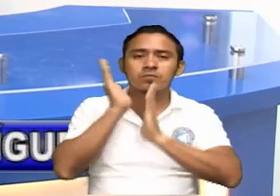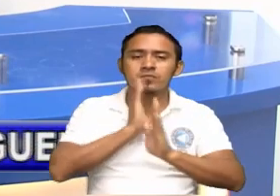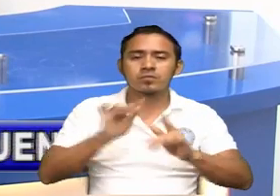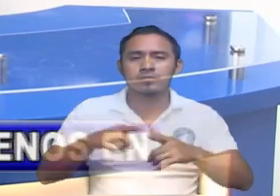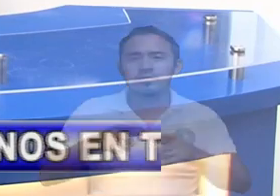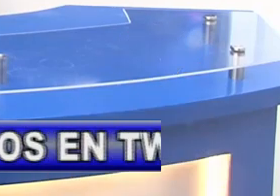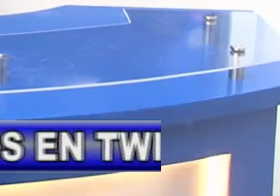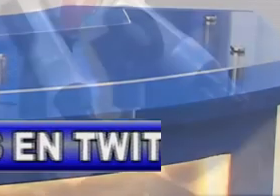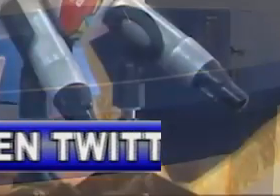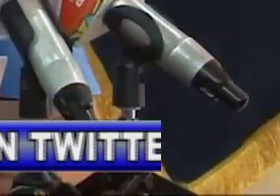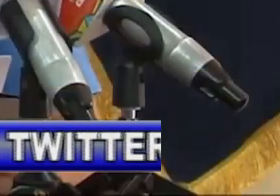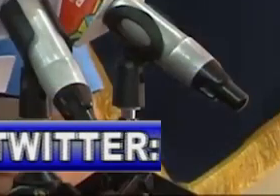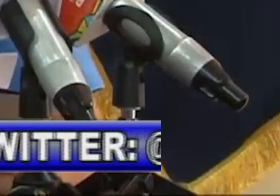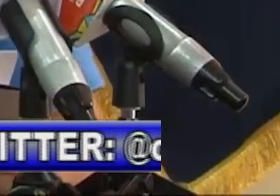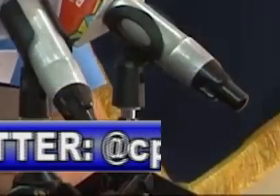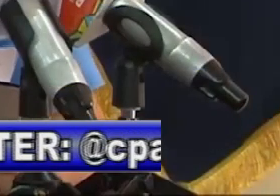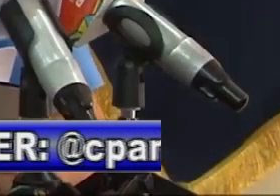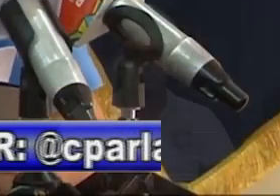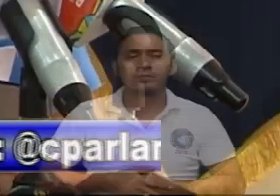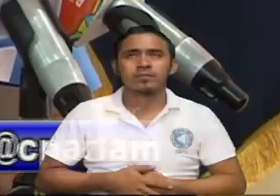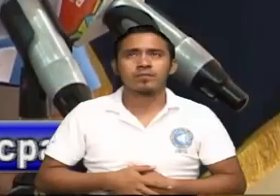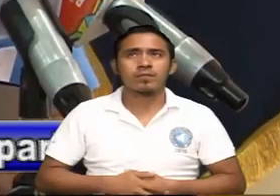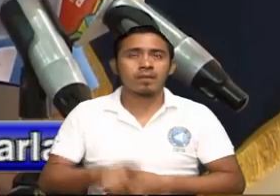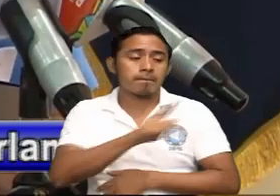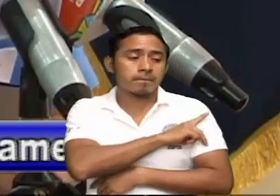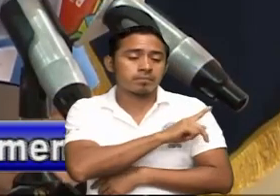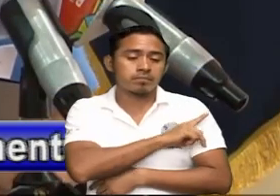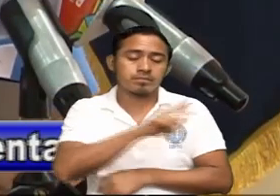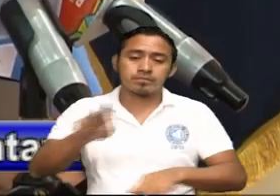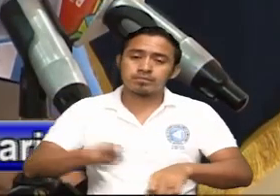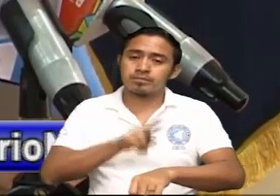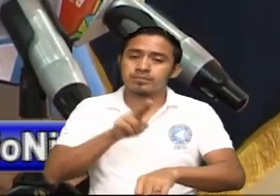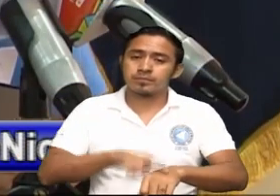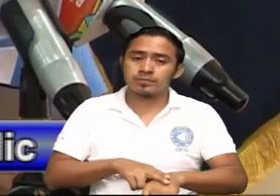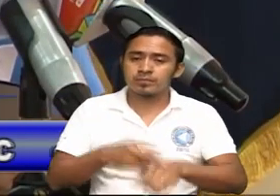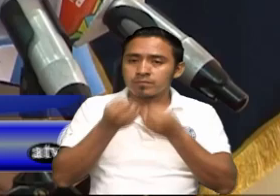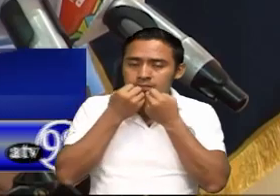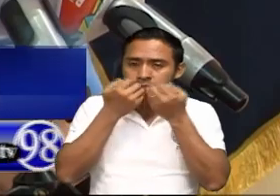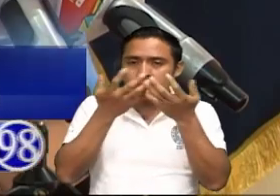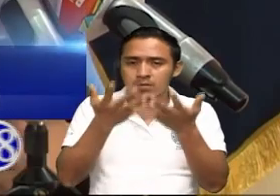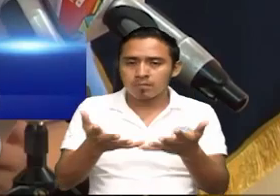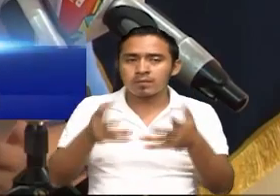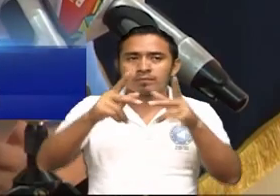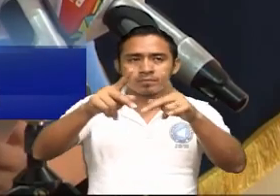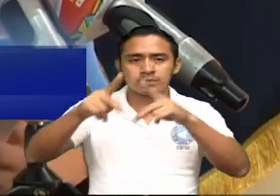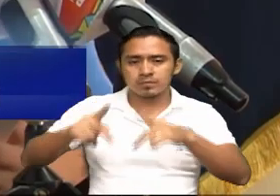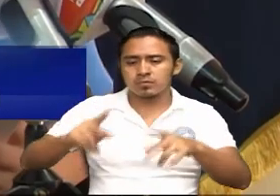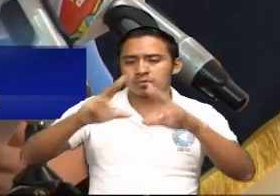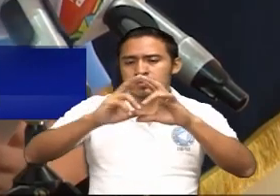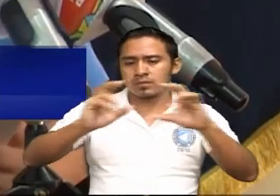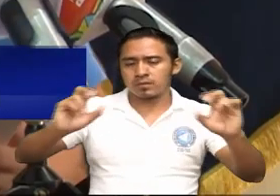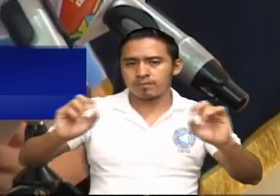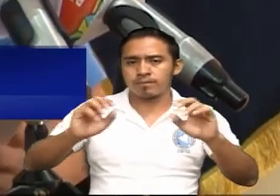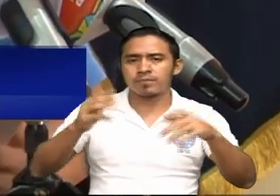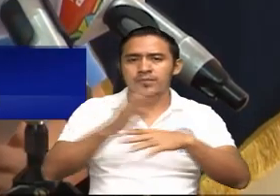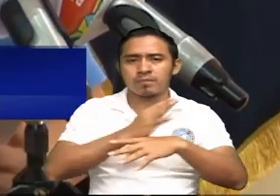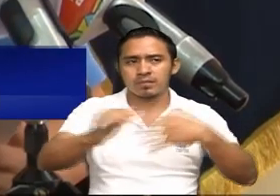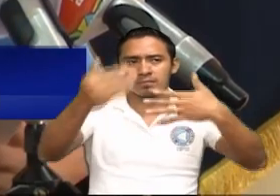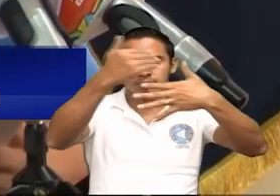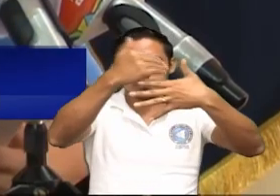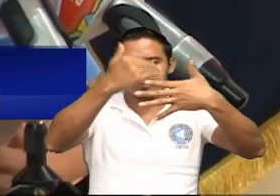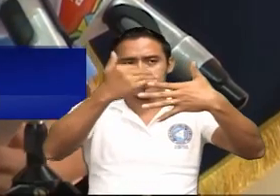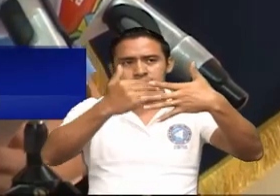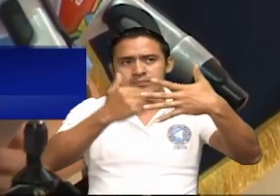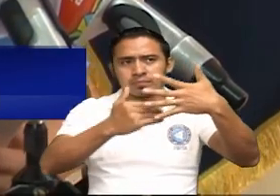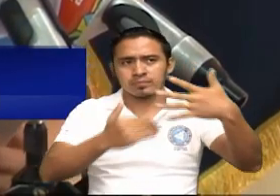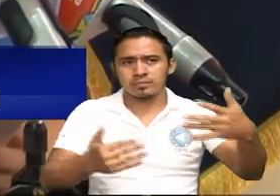Managua. La Policía Nacional hace del conocimiento al pueblo de Nicaragua las medidas